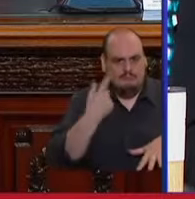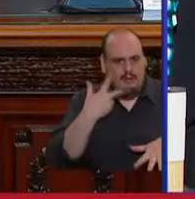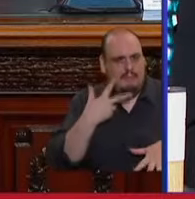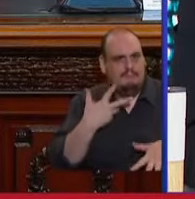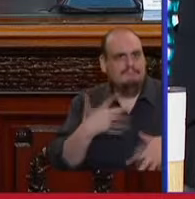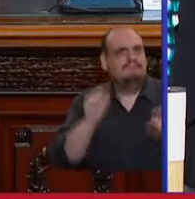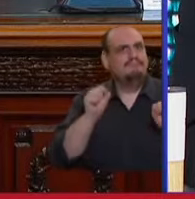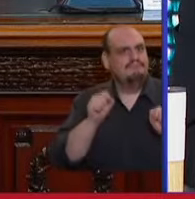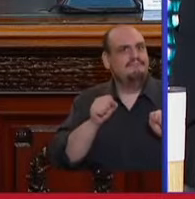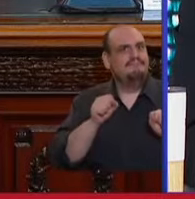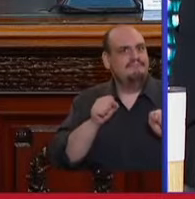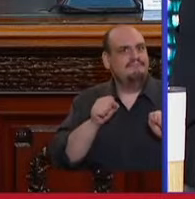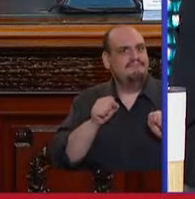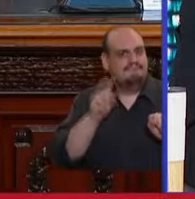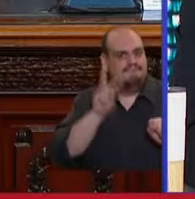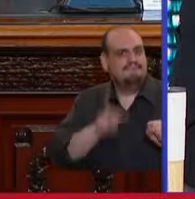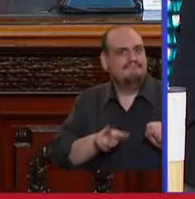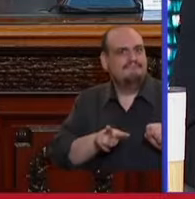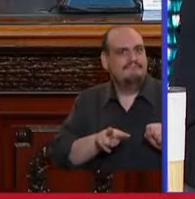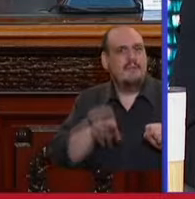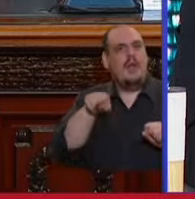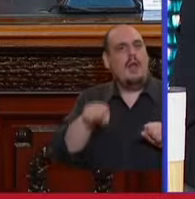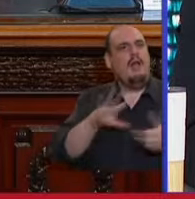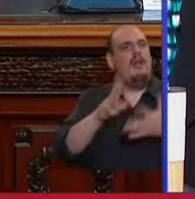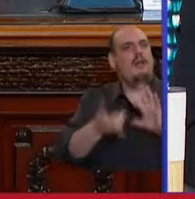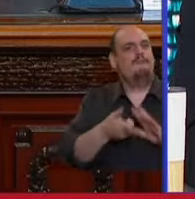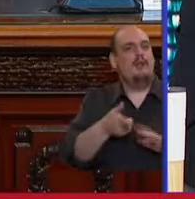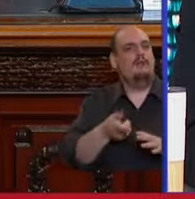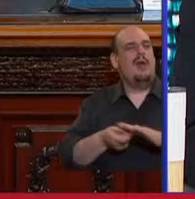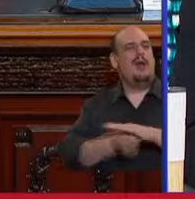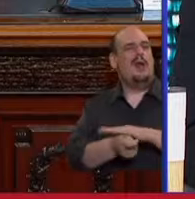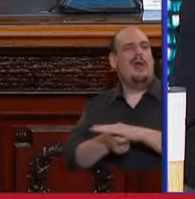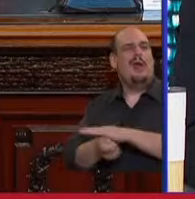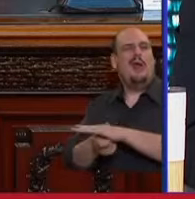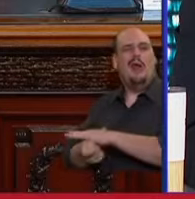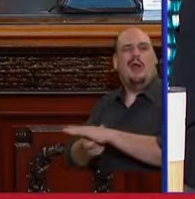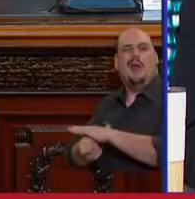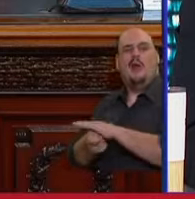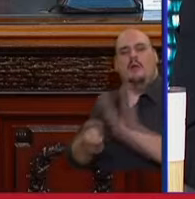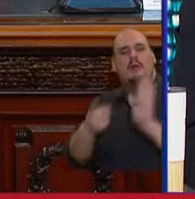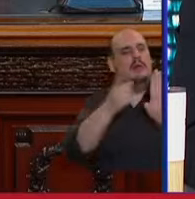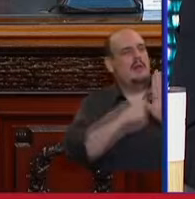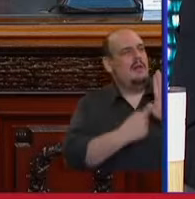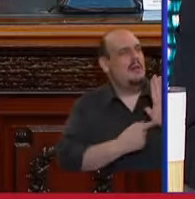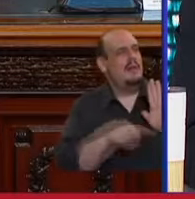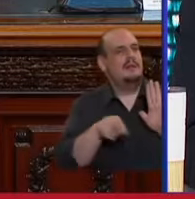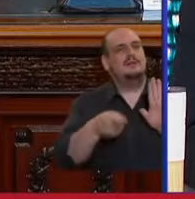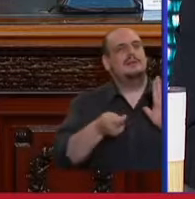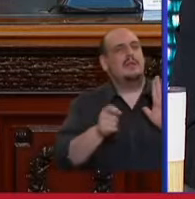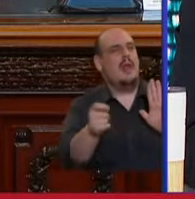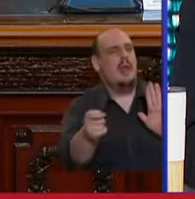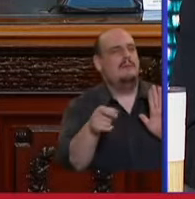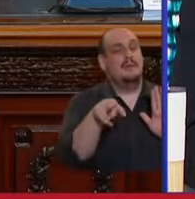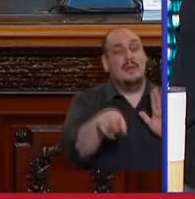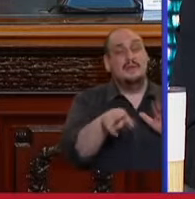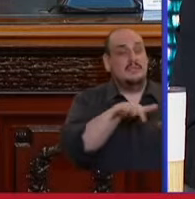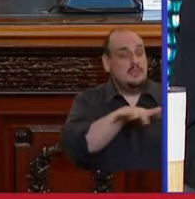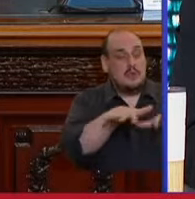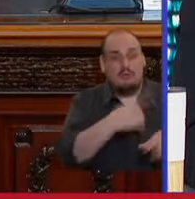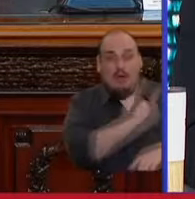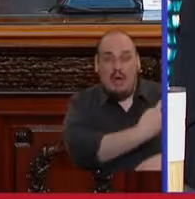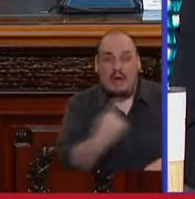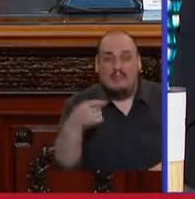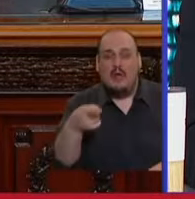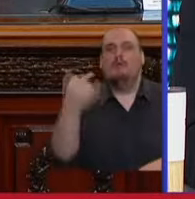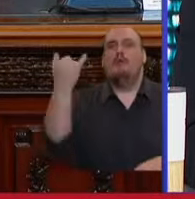muy difícil. Si lo único que están buscando los gobernadores es que vengan a TN por abajo de la mesa, me parece que ahí no vamos a ponernos de acuerdo nunca. En